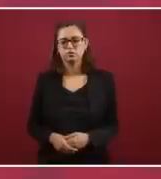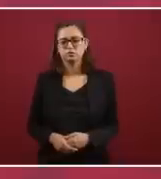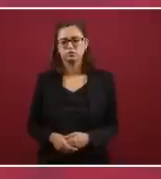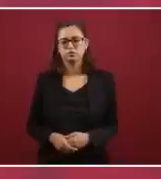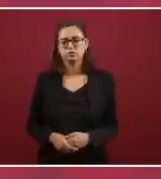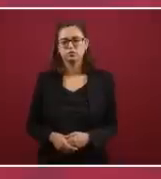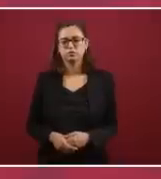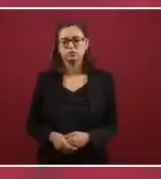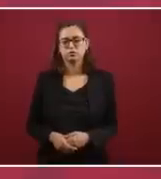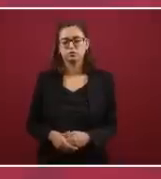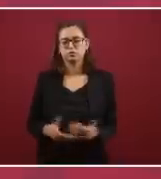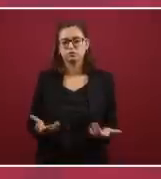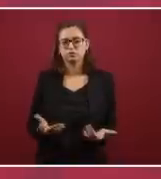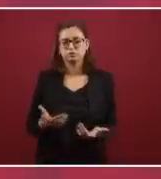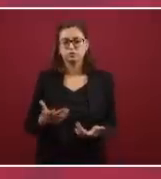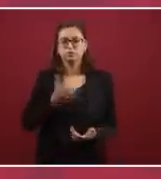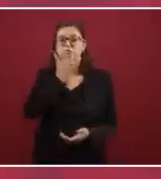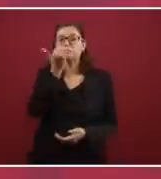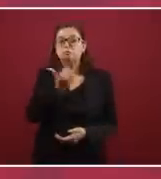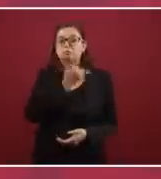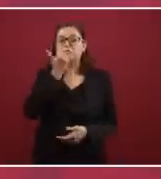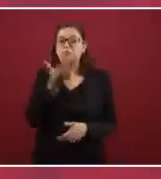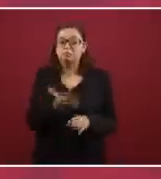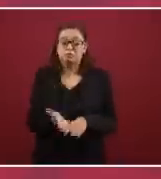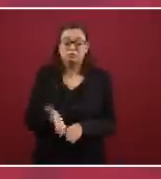de actuar como antes,